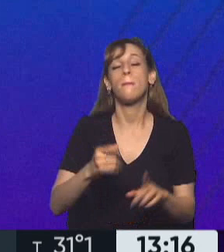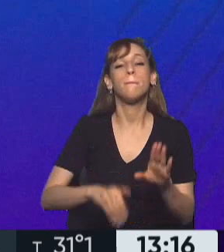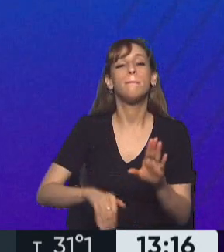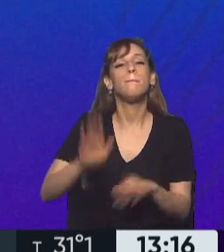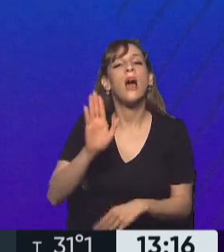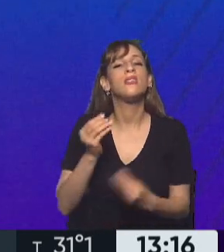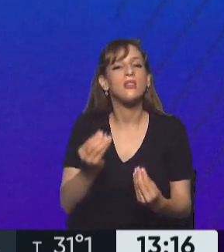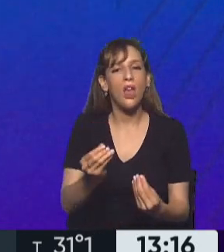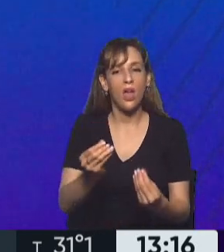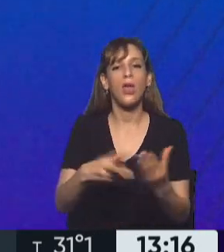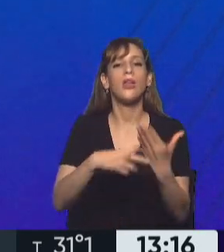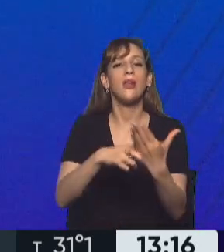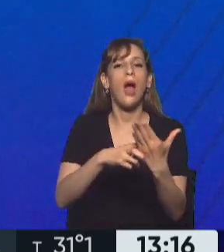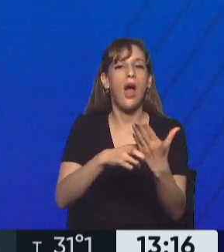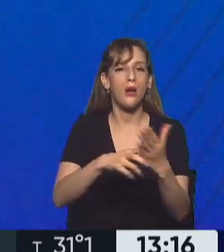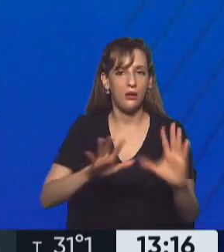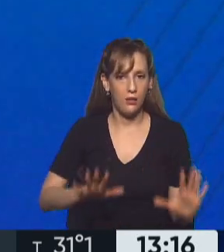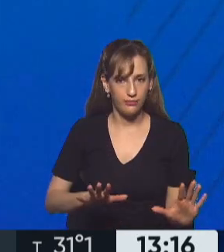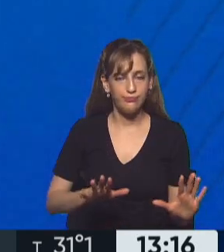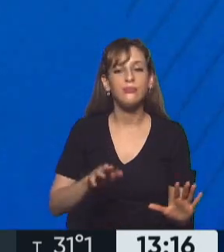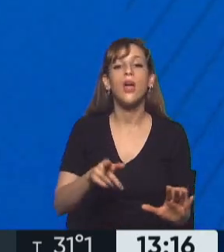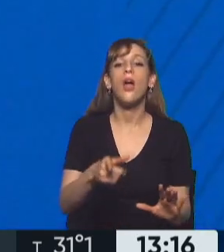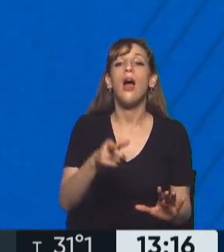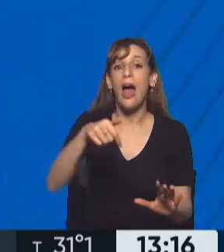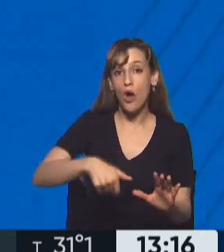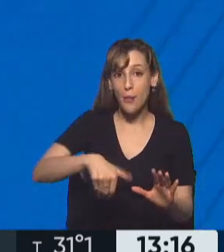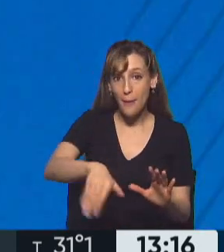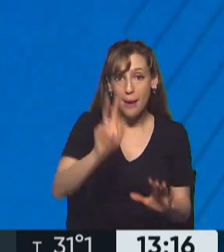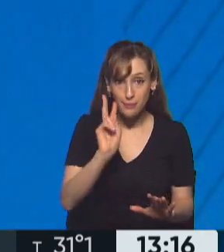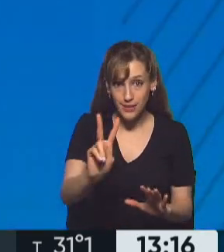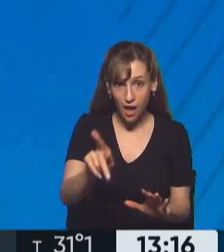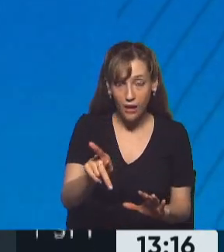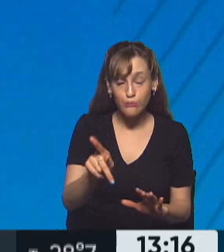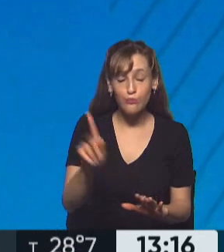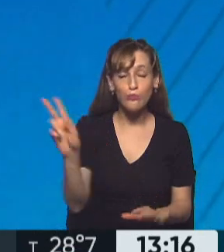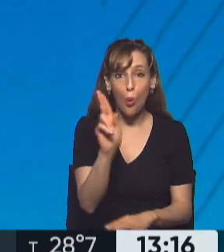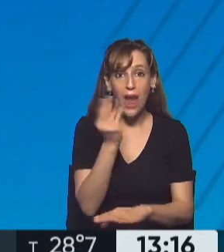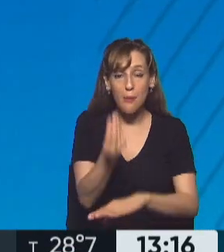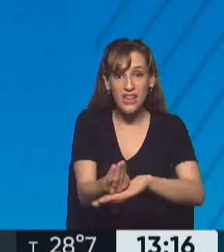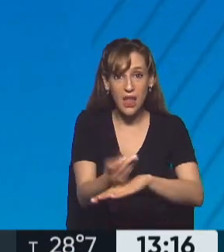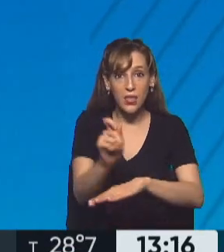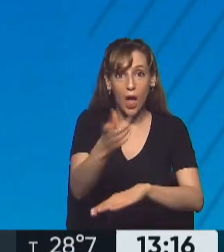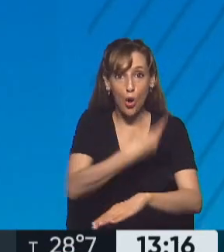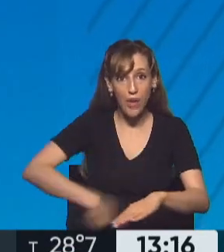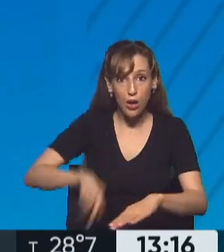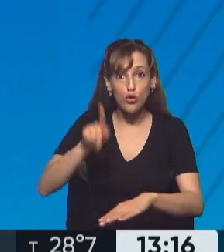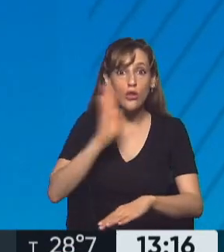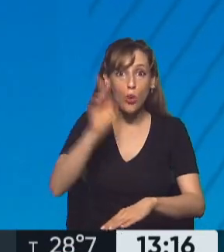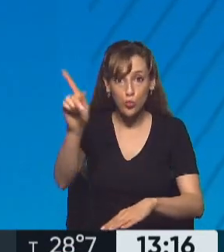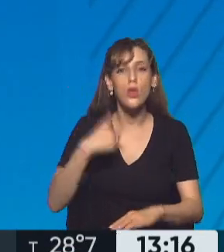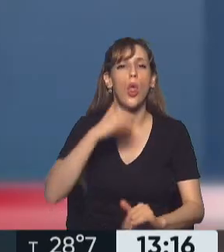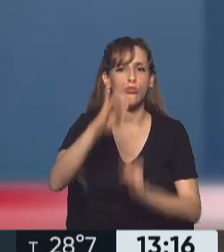valor de la carne. En función de estas declaraciones que ahora vamos a escuchar, luego hacemos un análisis sobre lo que está ocurriendo en Argentina en